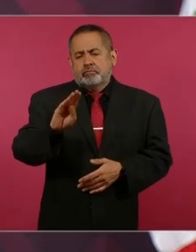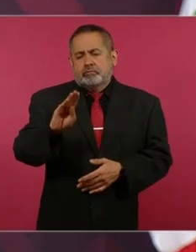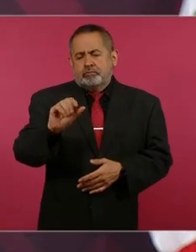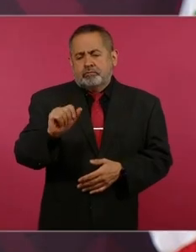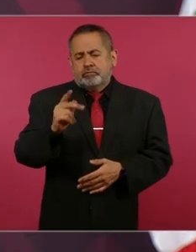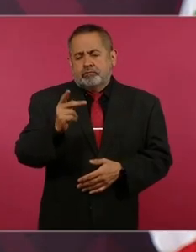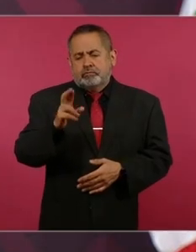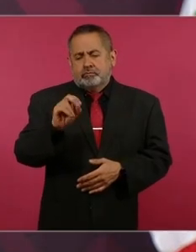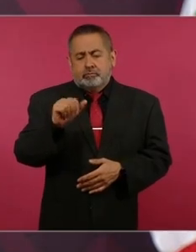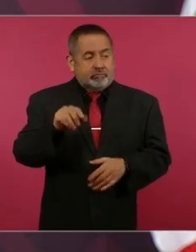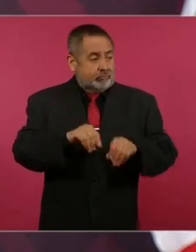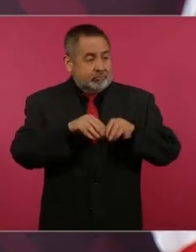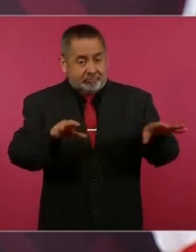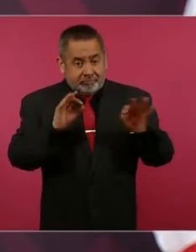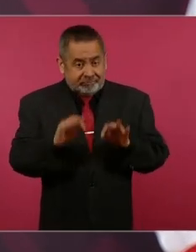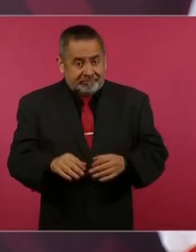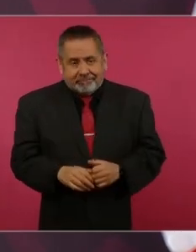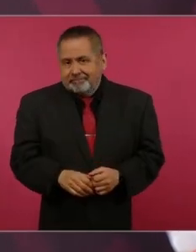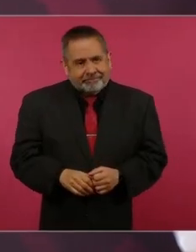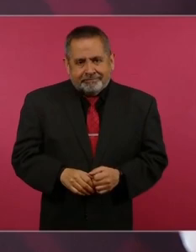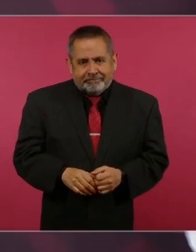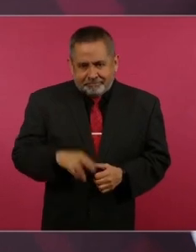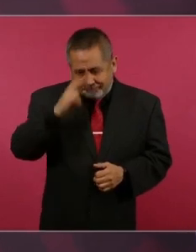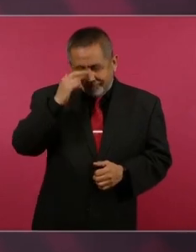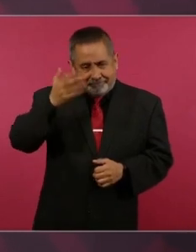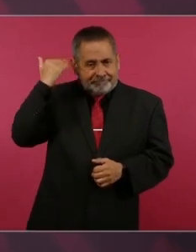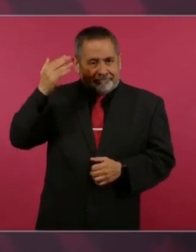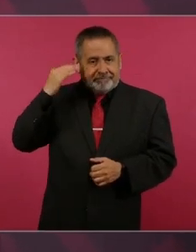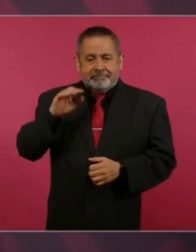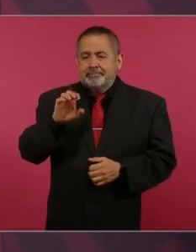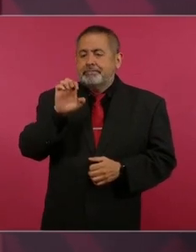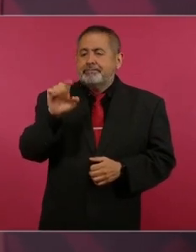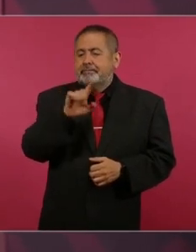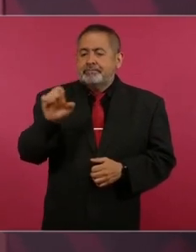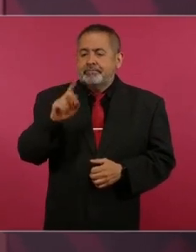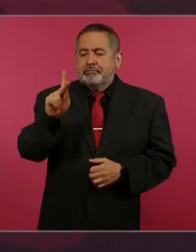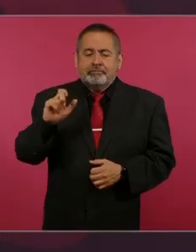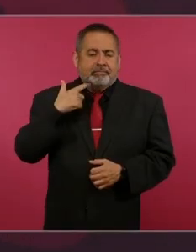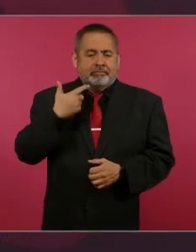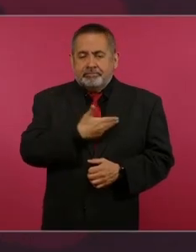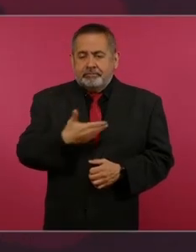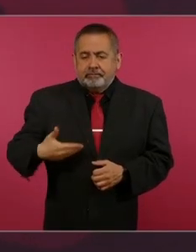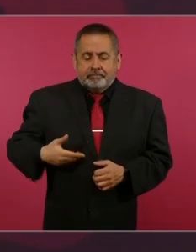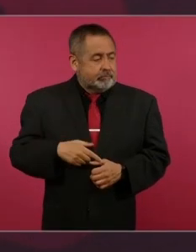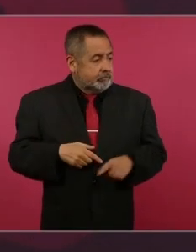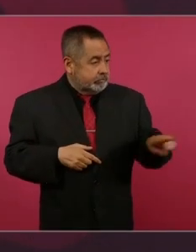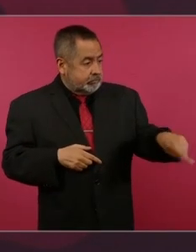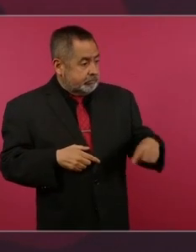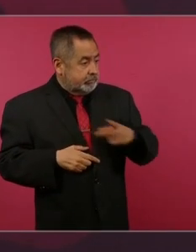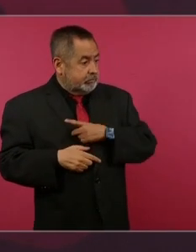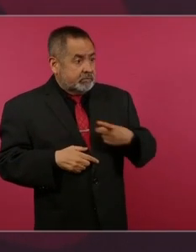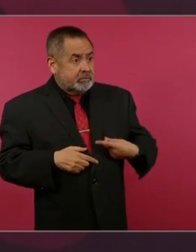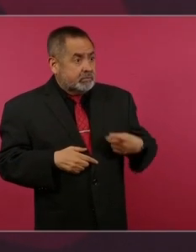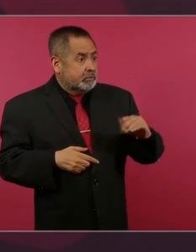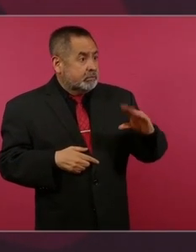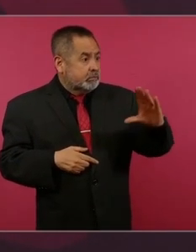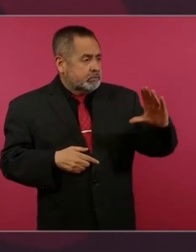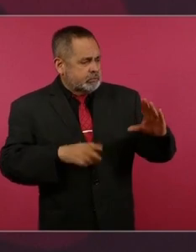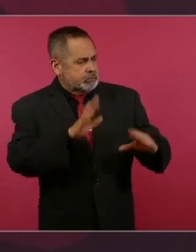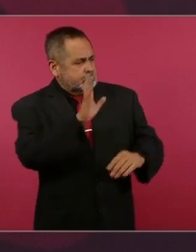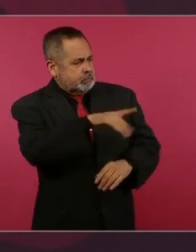cuando decide Zedillo convertir las deudas privadas de unos cuantos en deuda pública,